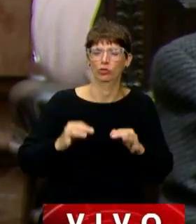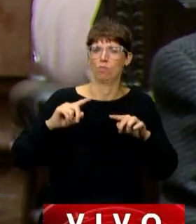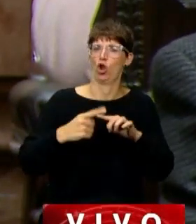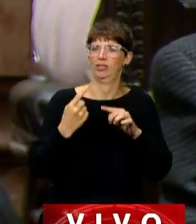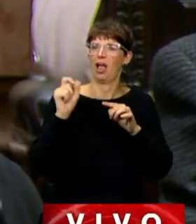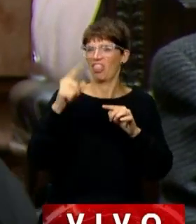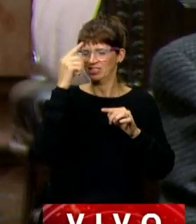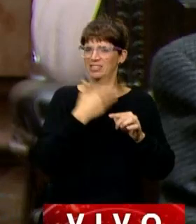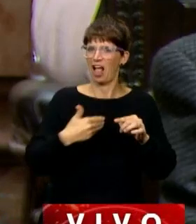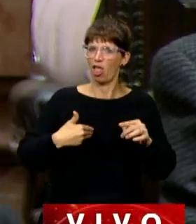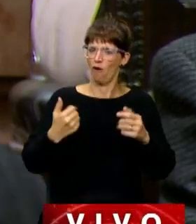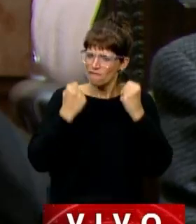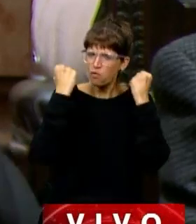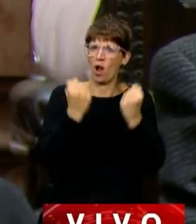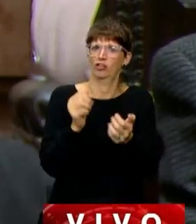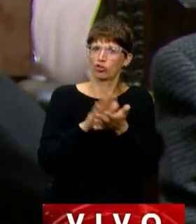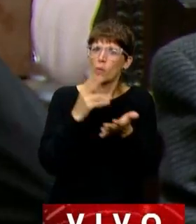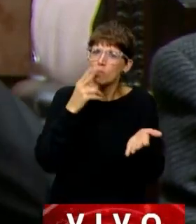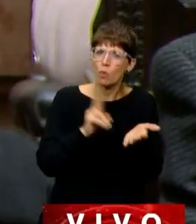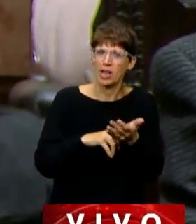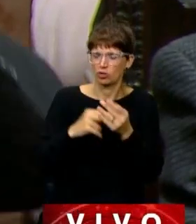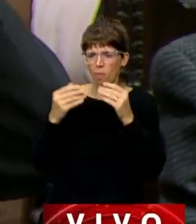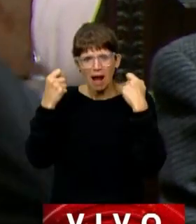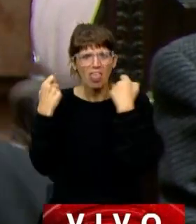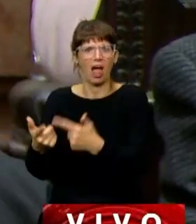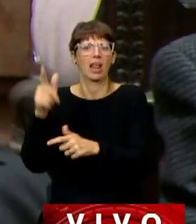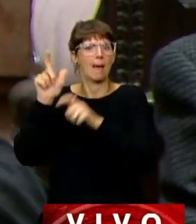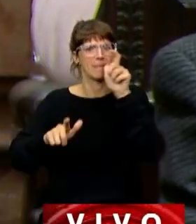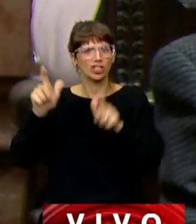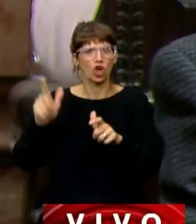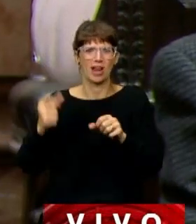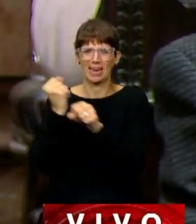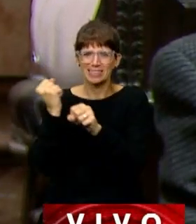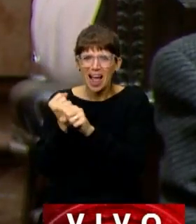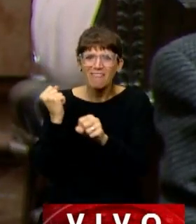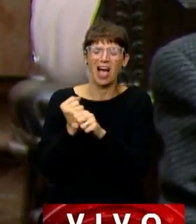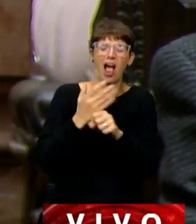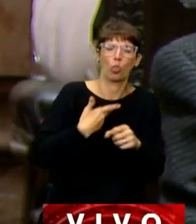esfuerzo fiscal en pos de los laburantes, de los trabajadores, de los cuentapropistas, de los